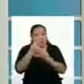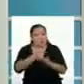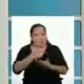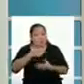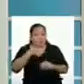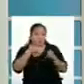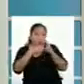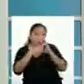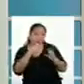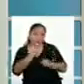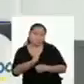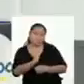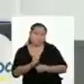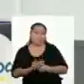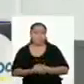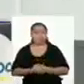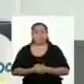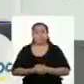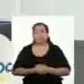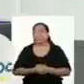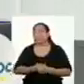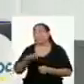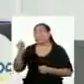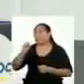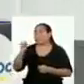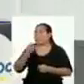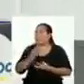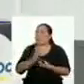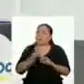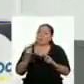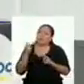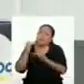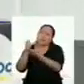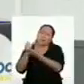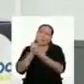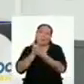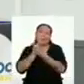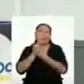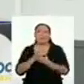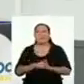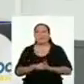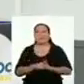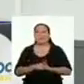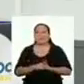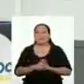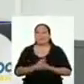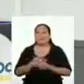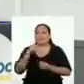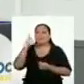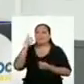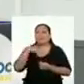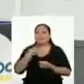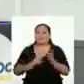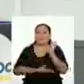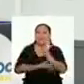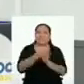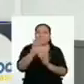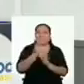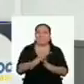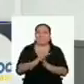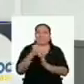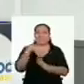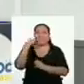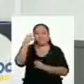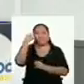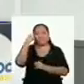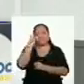conversación conmigo hoy. Sí, muchísimo. Pero, profe, tengo que irme. Creo